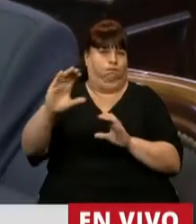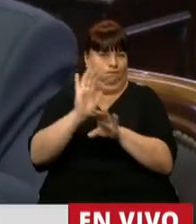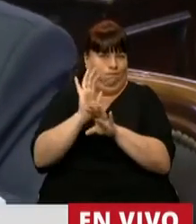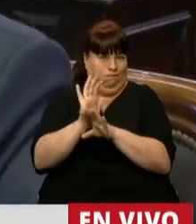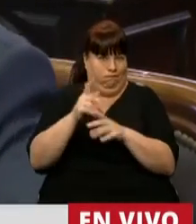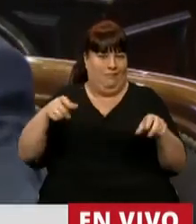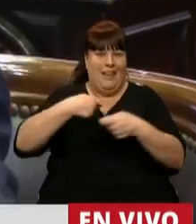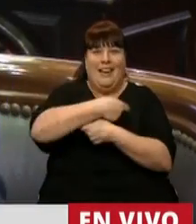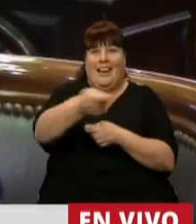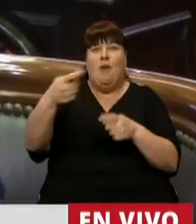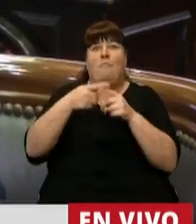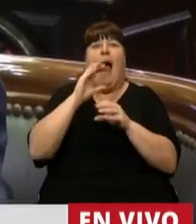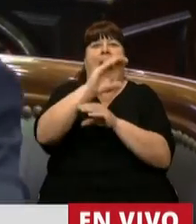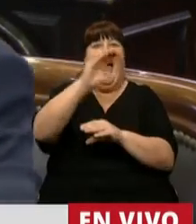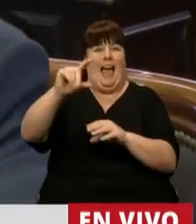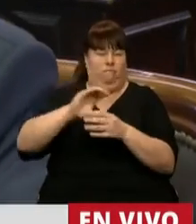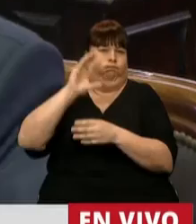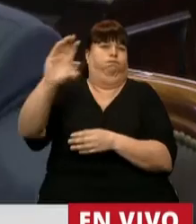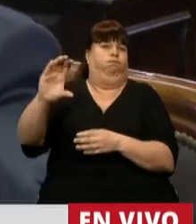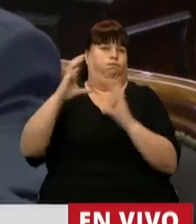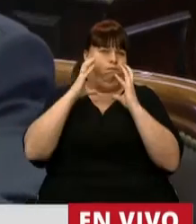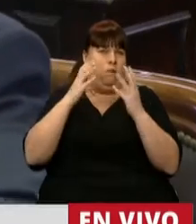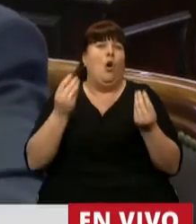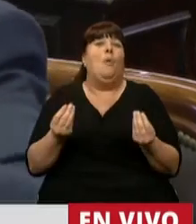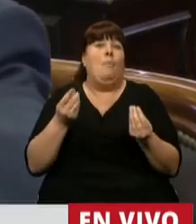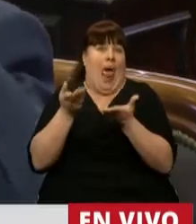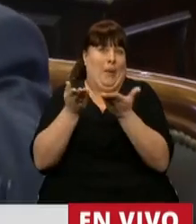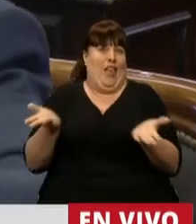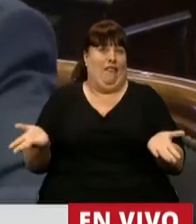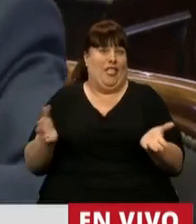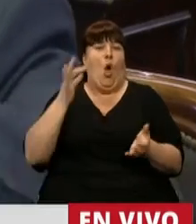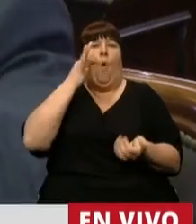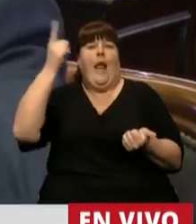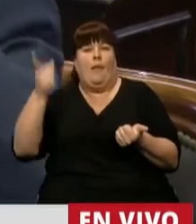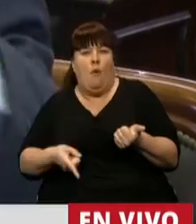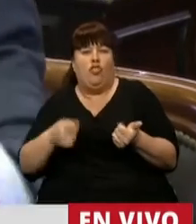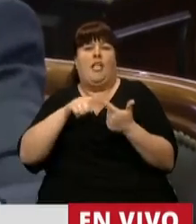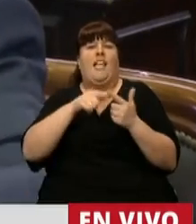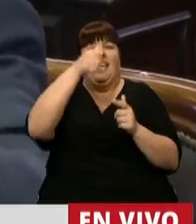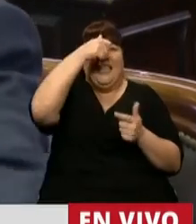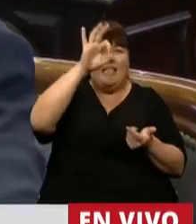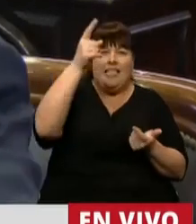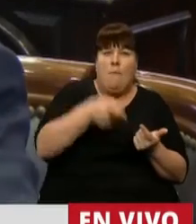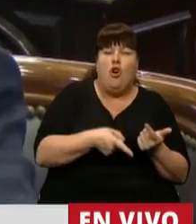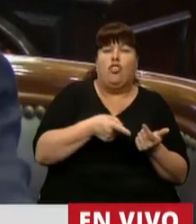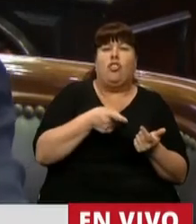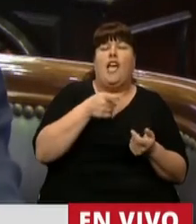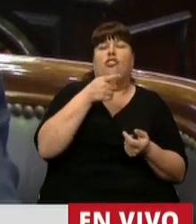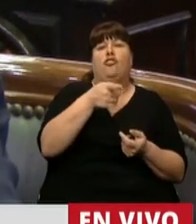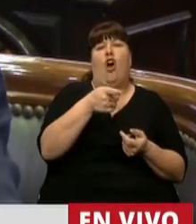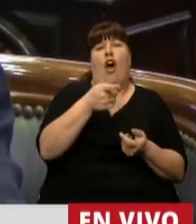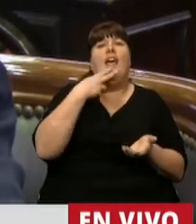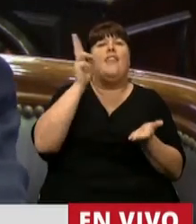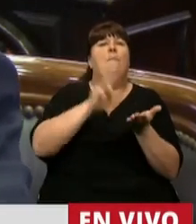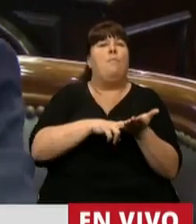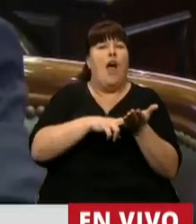torta que se repartía como incentivo. ¿Para qué? Para esos beneficios, el 40%, 60%